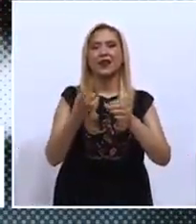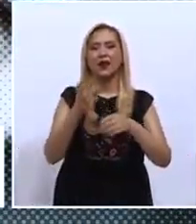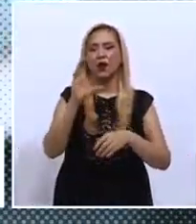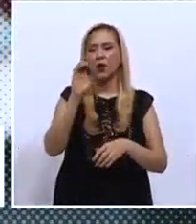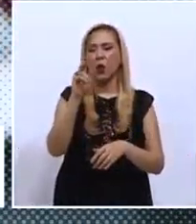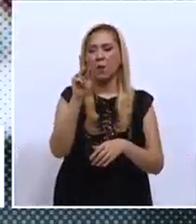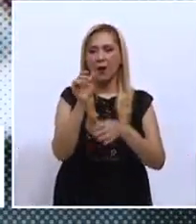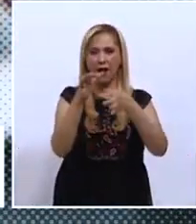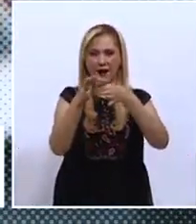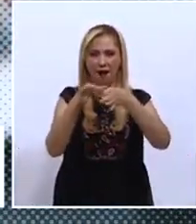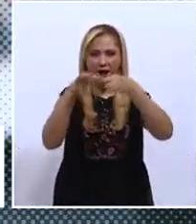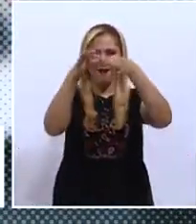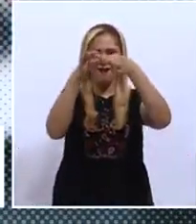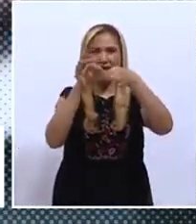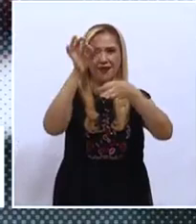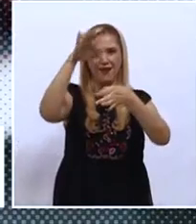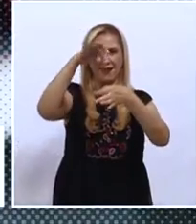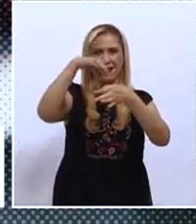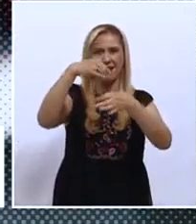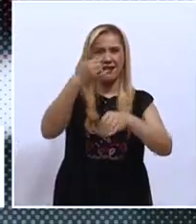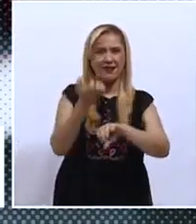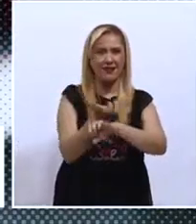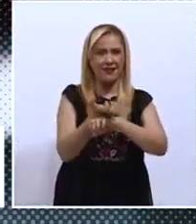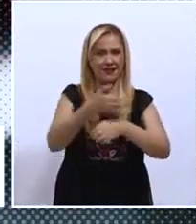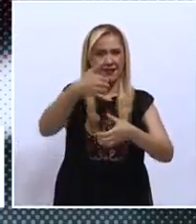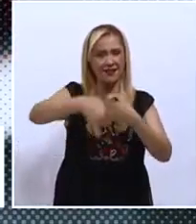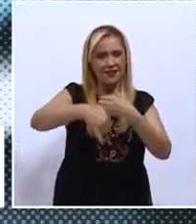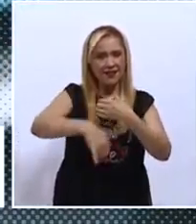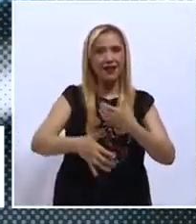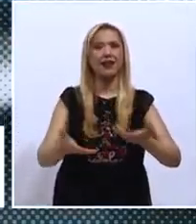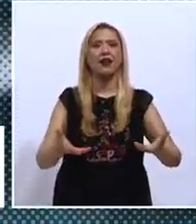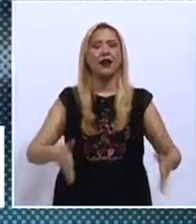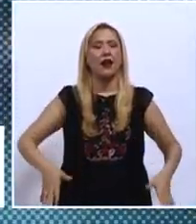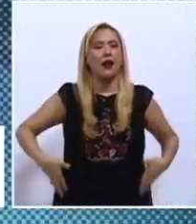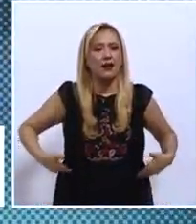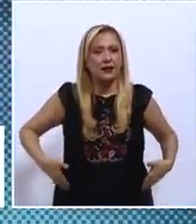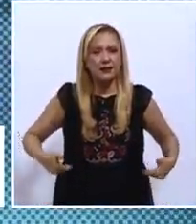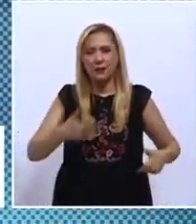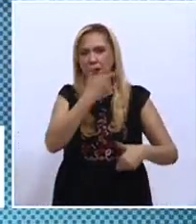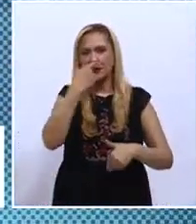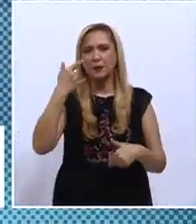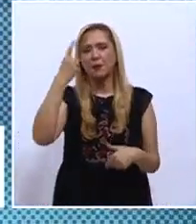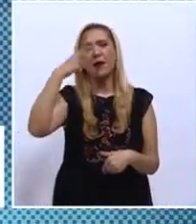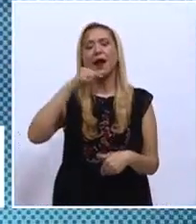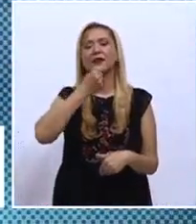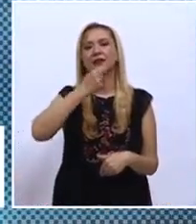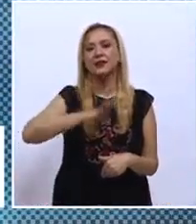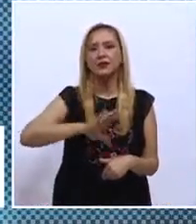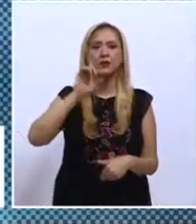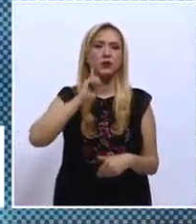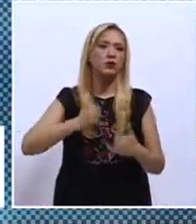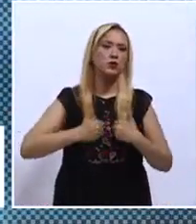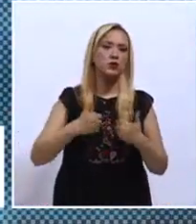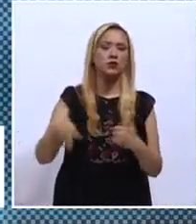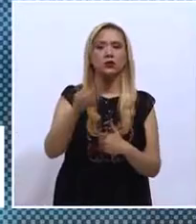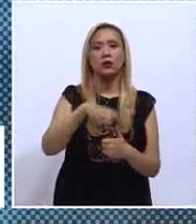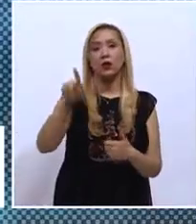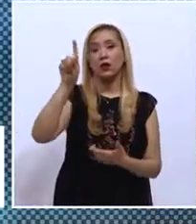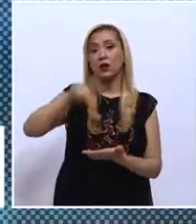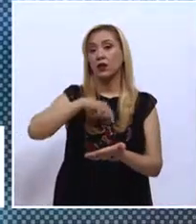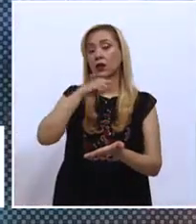ropa interior destinadas a niñas, adolescentes y mujeres migrantes. Hasta ahora cuentan con centros de acopio en